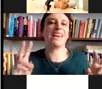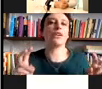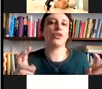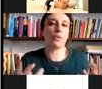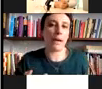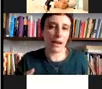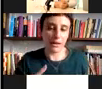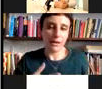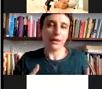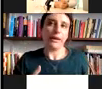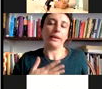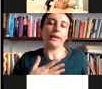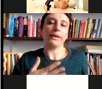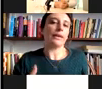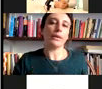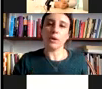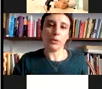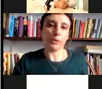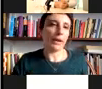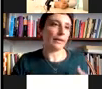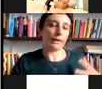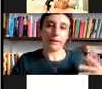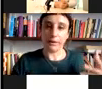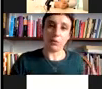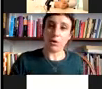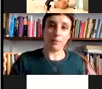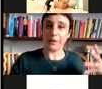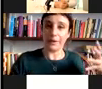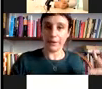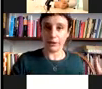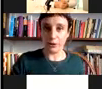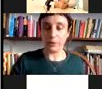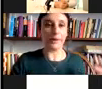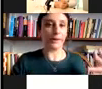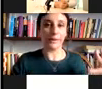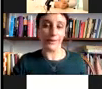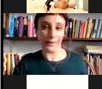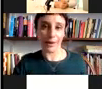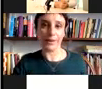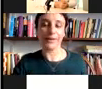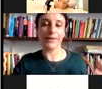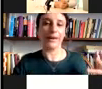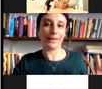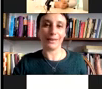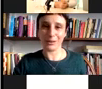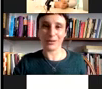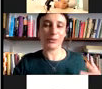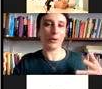sería el normal. Y este cuerpo normal es el de un hombre joven, sin